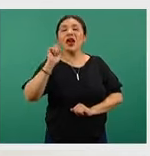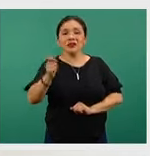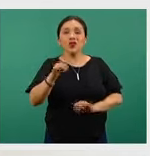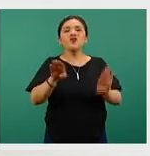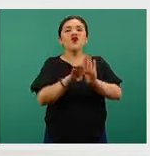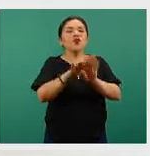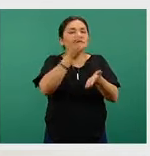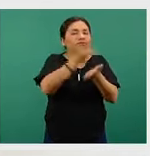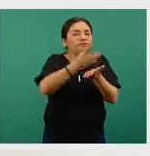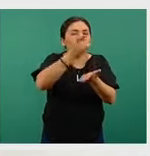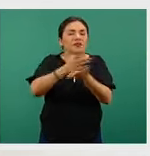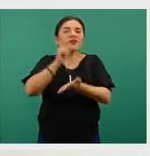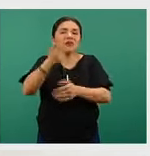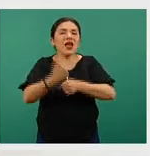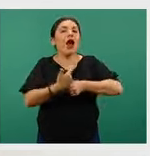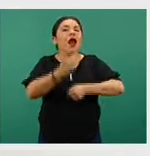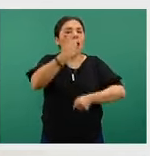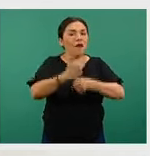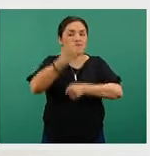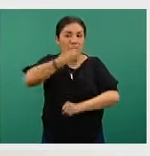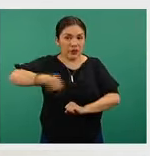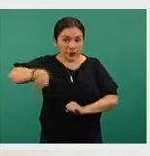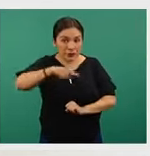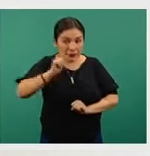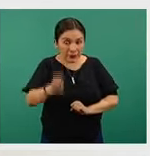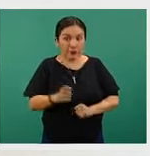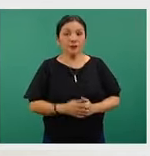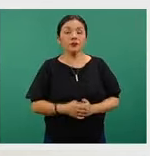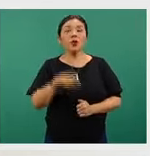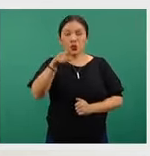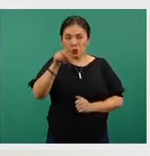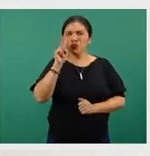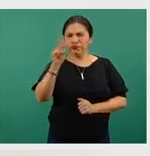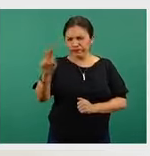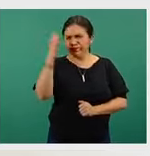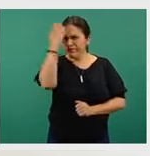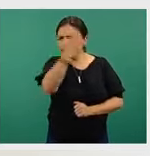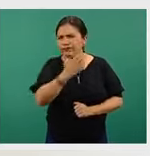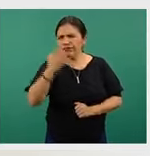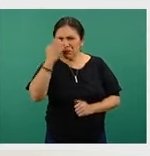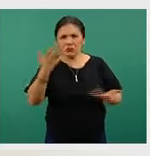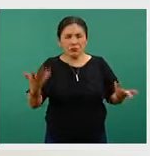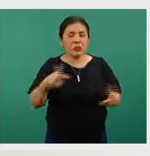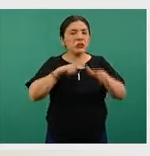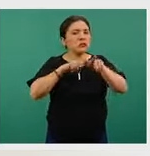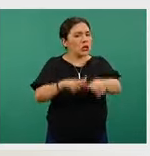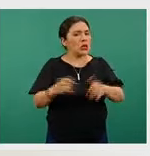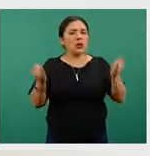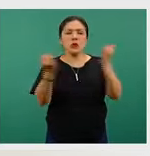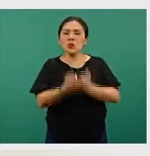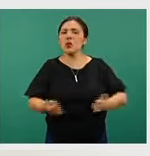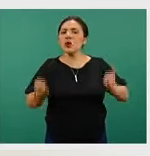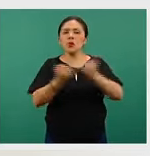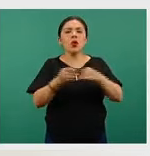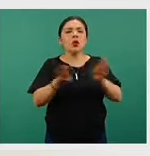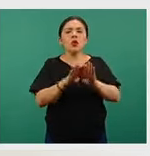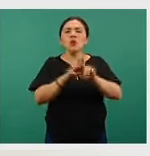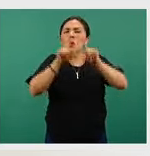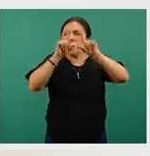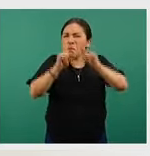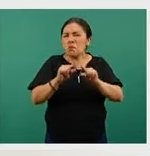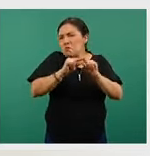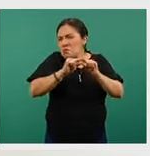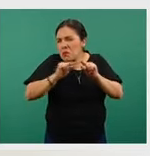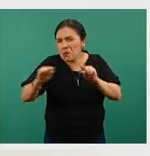identificado como casos gracias como podrán observar la proporción se sigue manteniendo como mínima